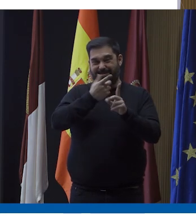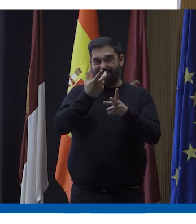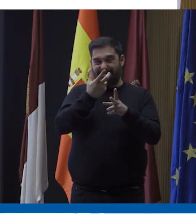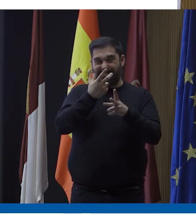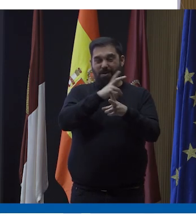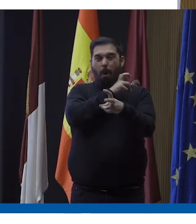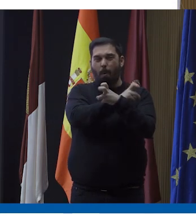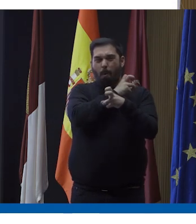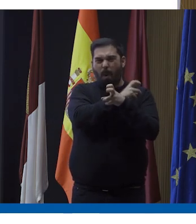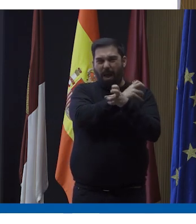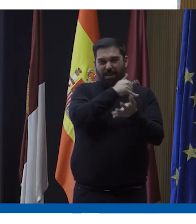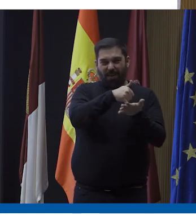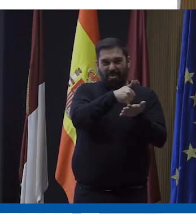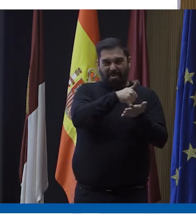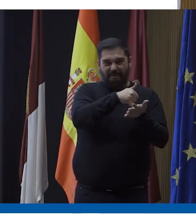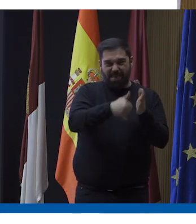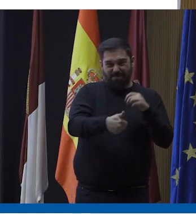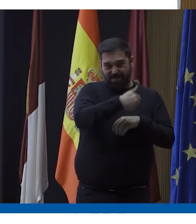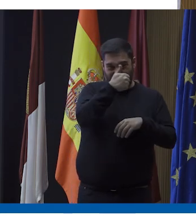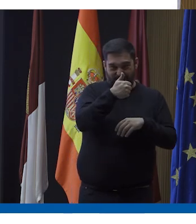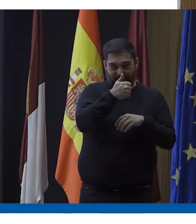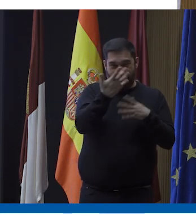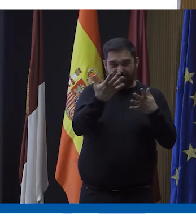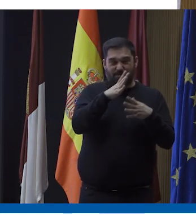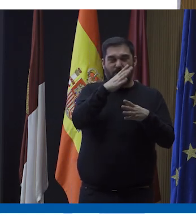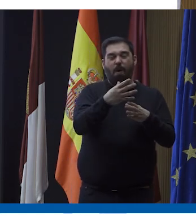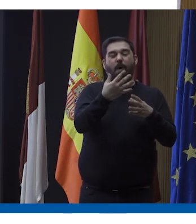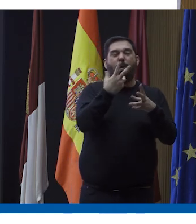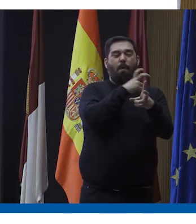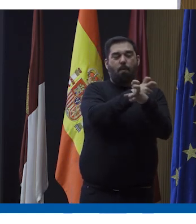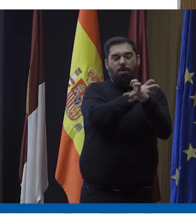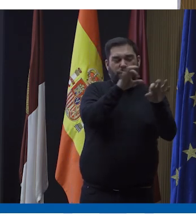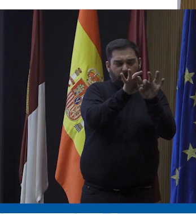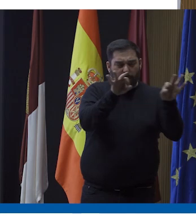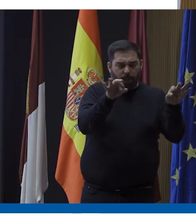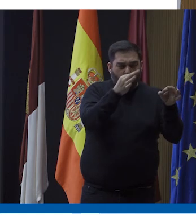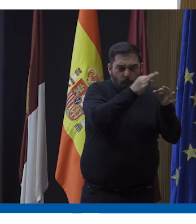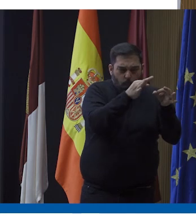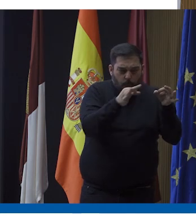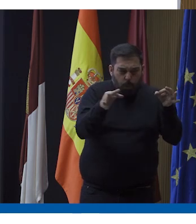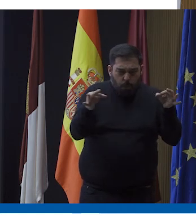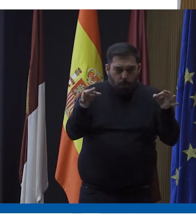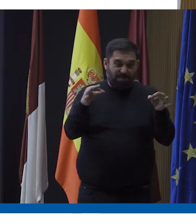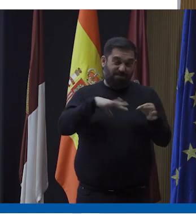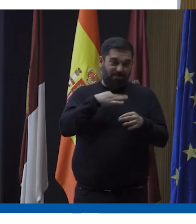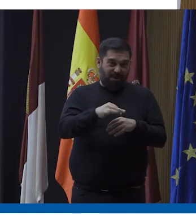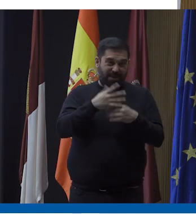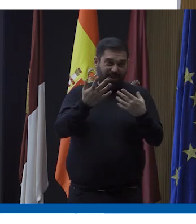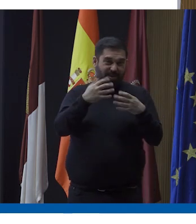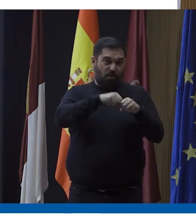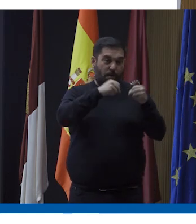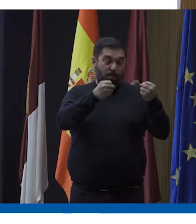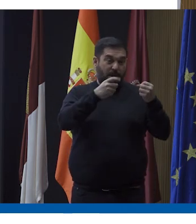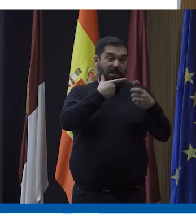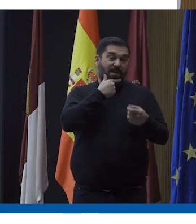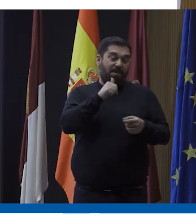decir, que el hueso se vuelve un poco tipo porótico, ¿no? Entonces, ¿qué pasa? Pues que tenemos más riesgo de tener fracturas,